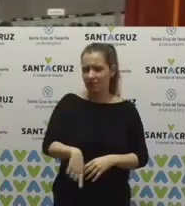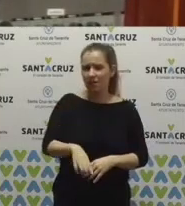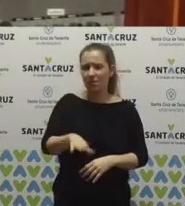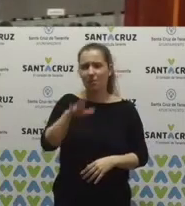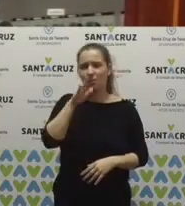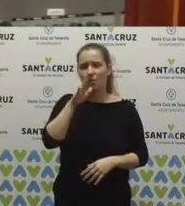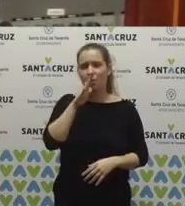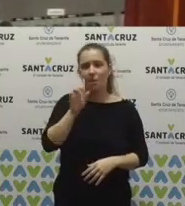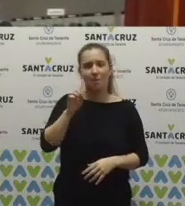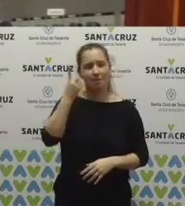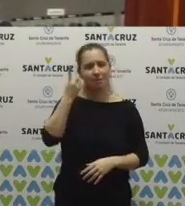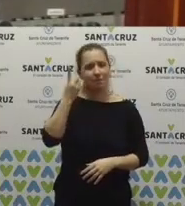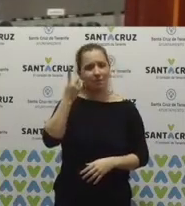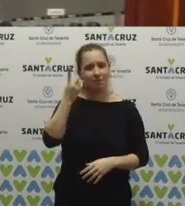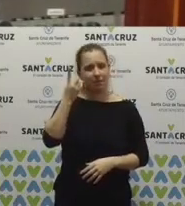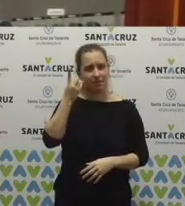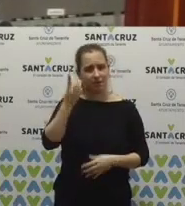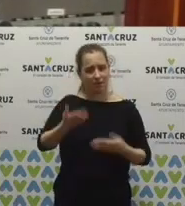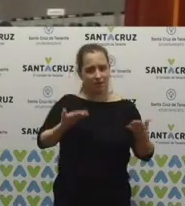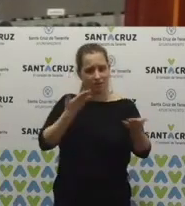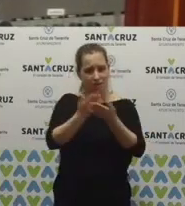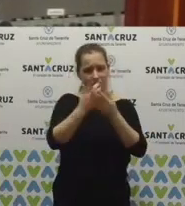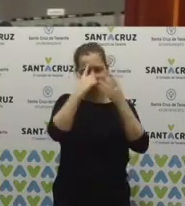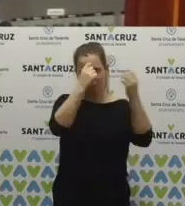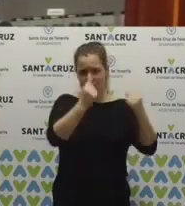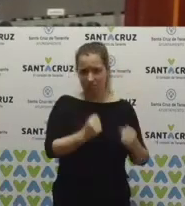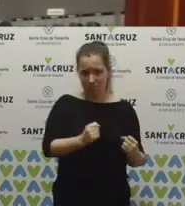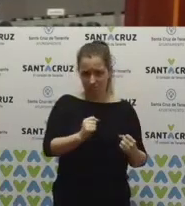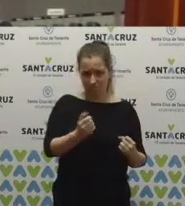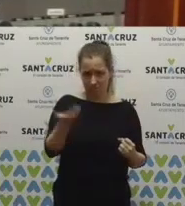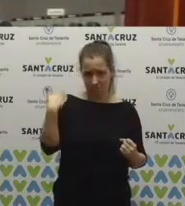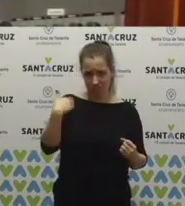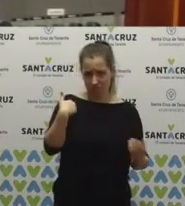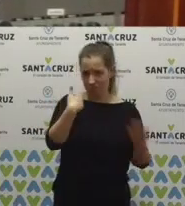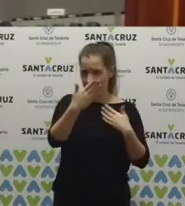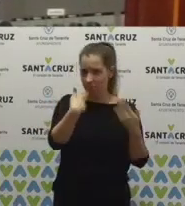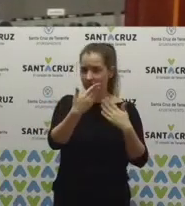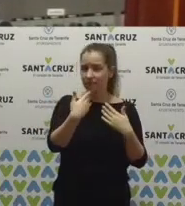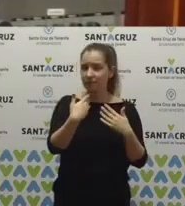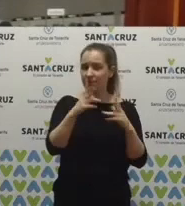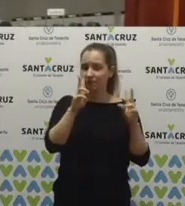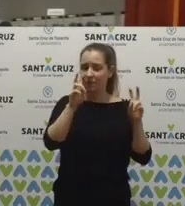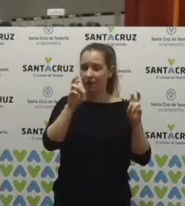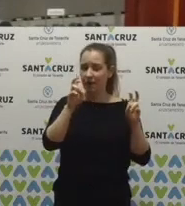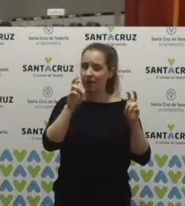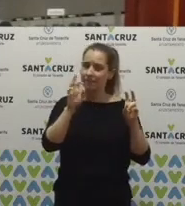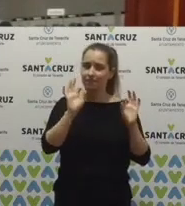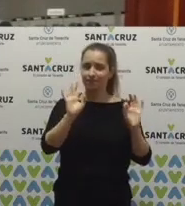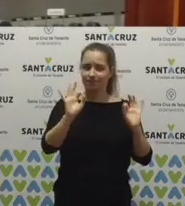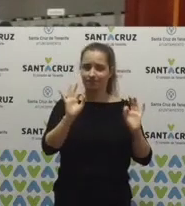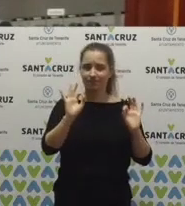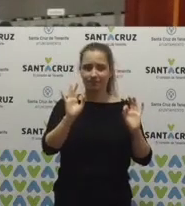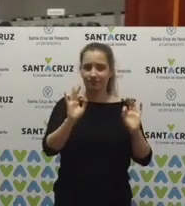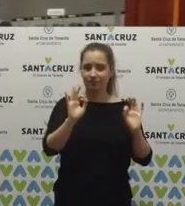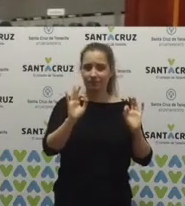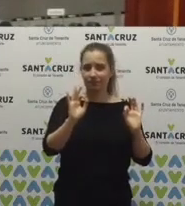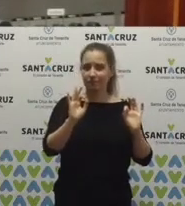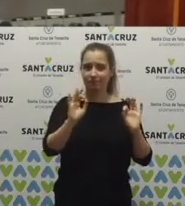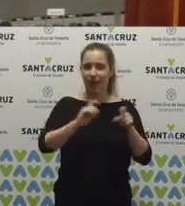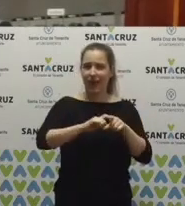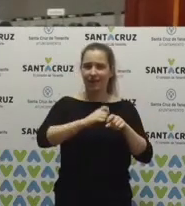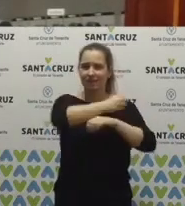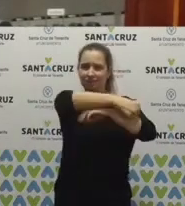primera parte de la moción institucional que hemos hablado antes donde hemos hablado de darle un carácter transversal que